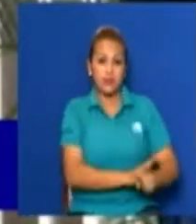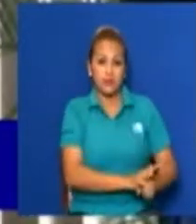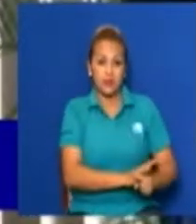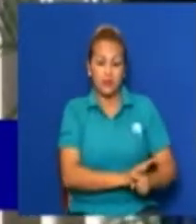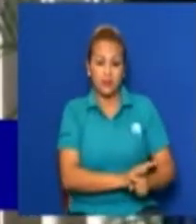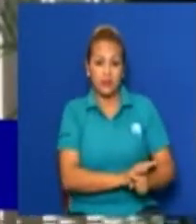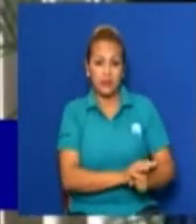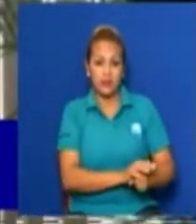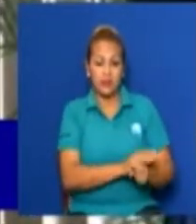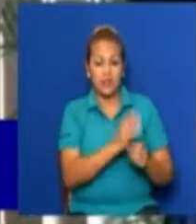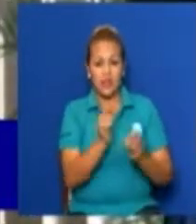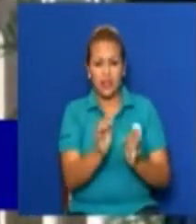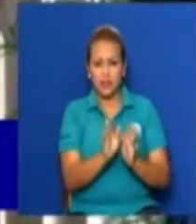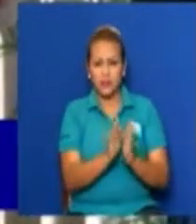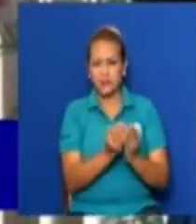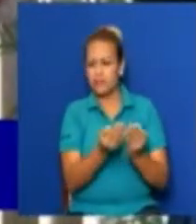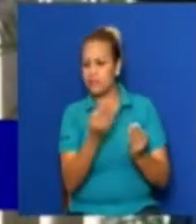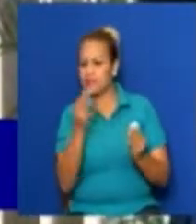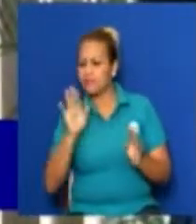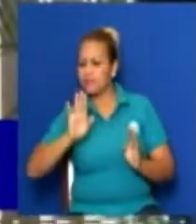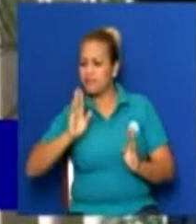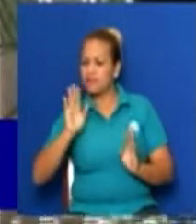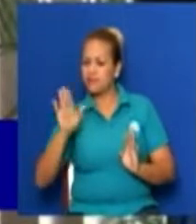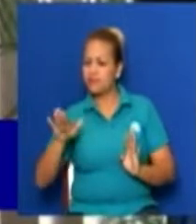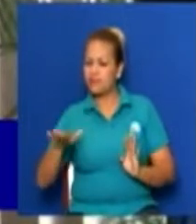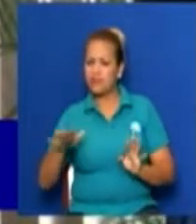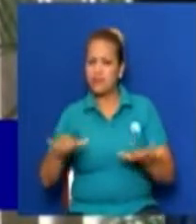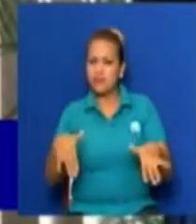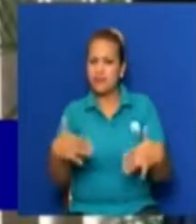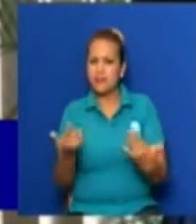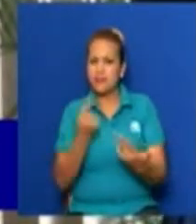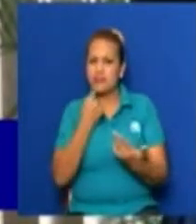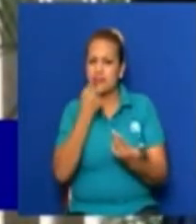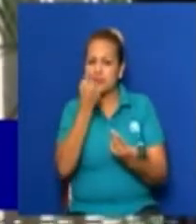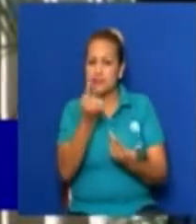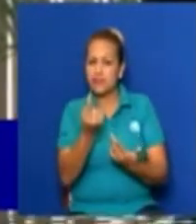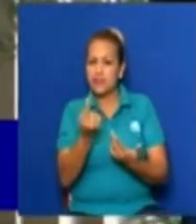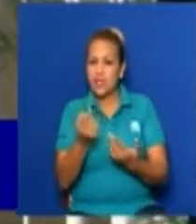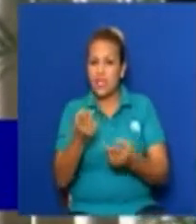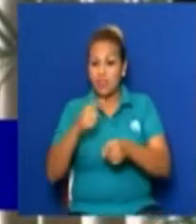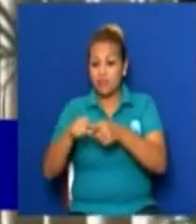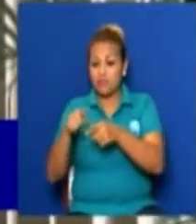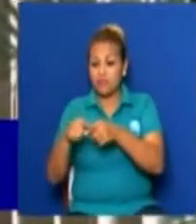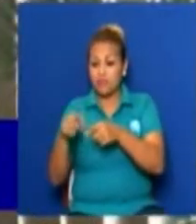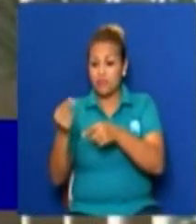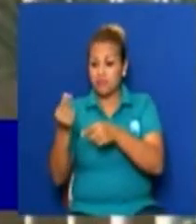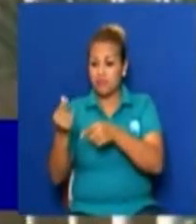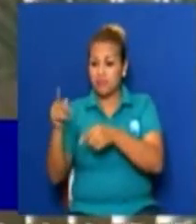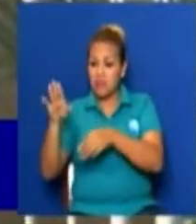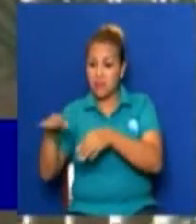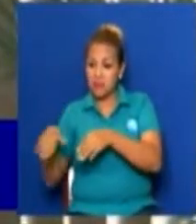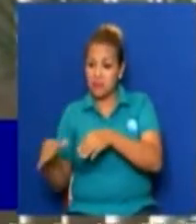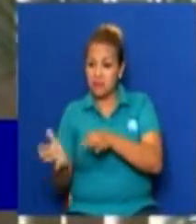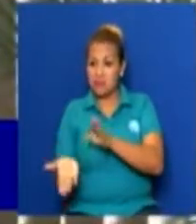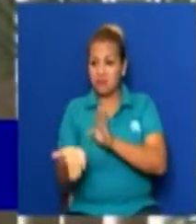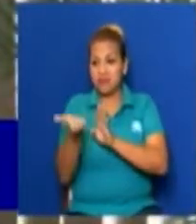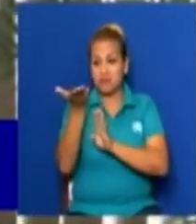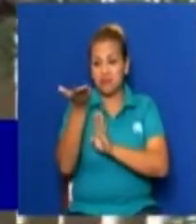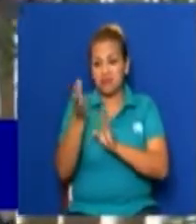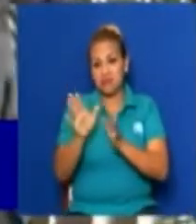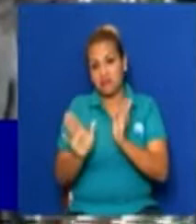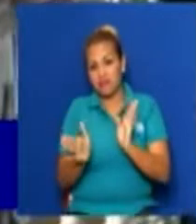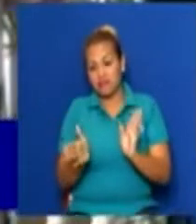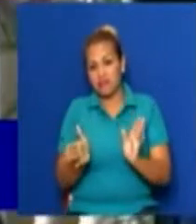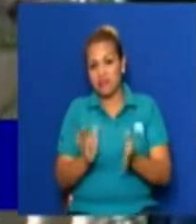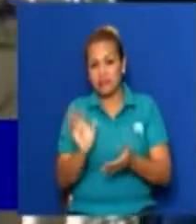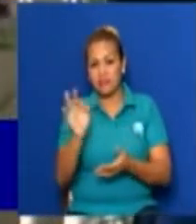par, se liga con la remuneración menor o mayor. Otro aspecto